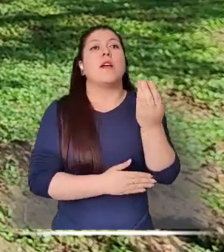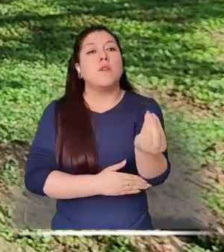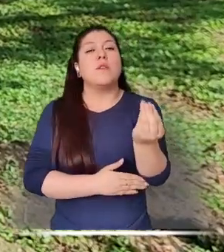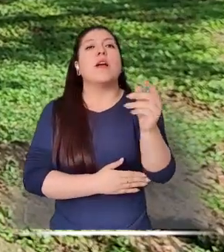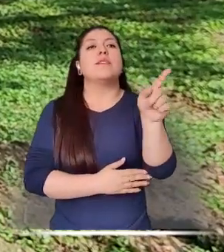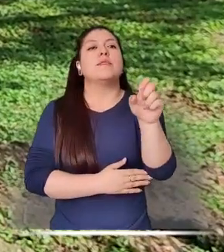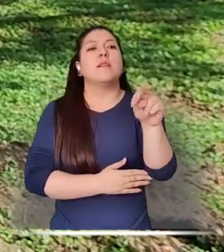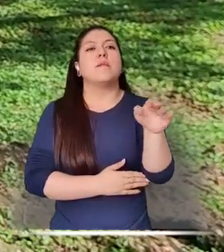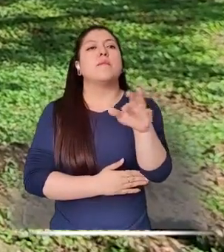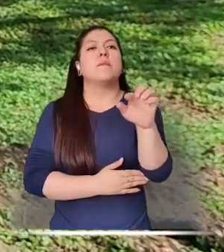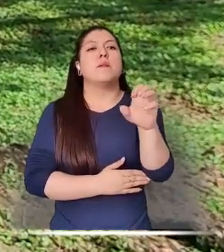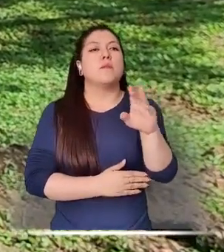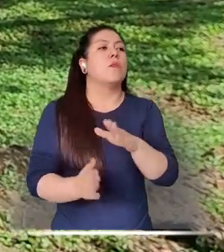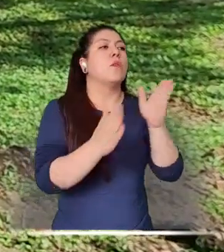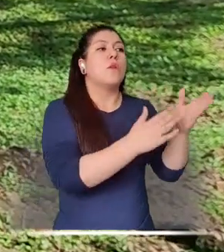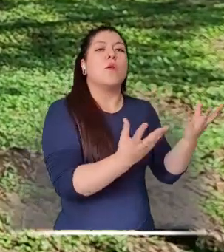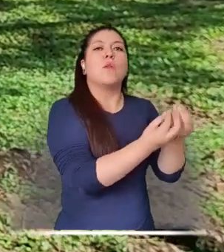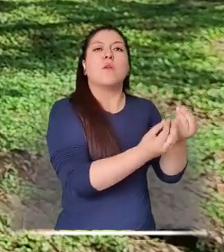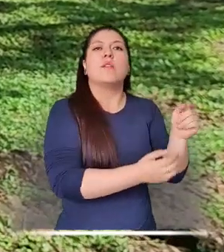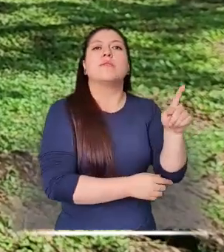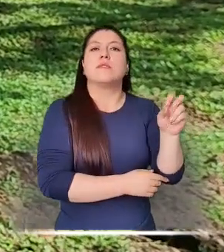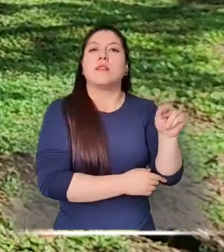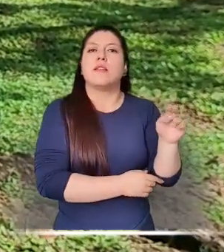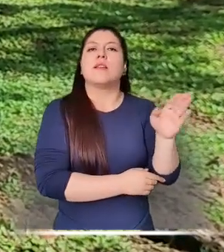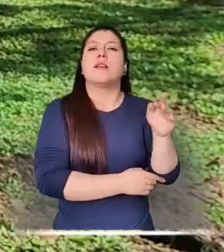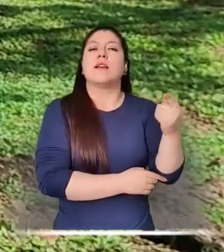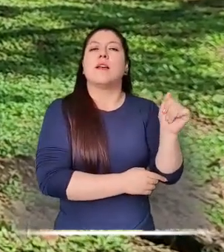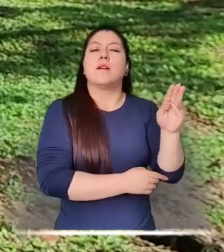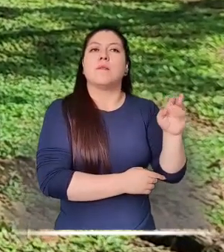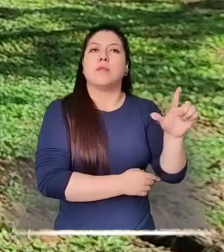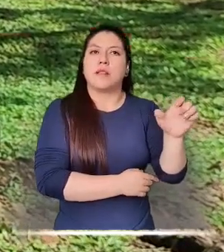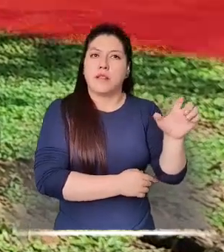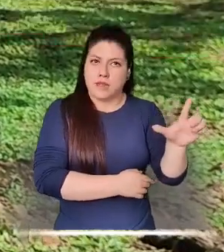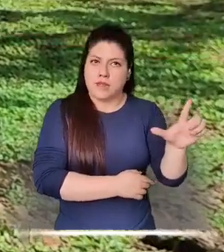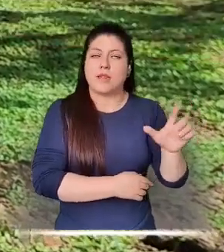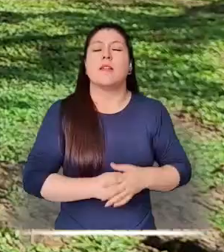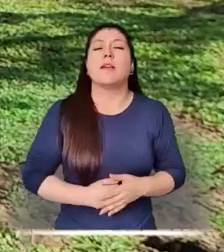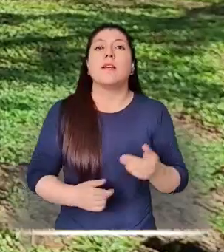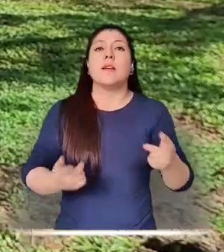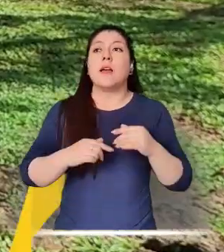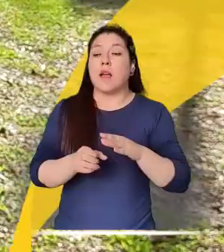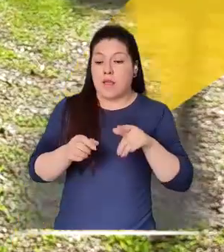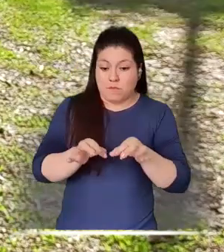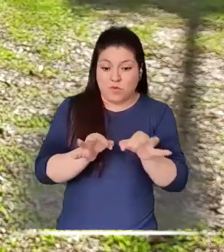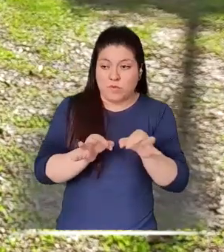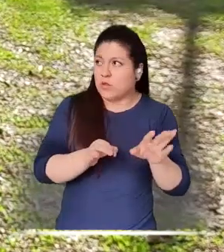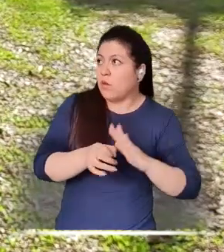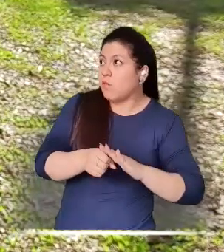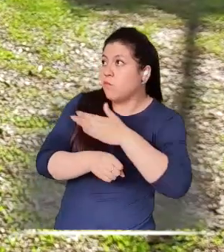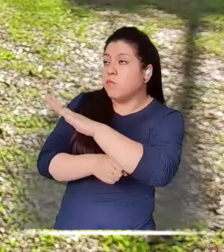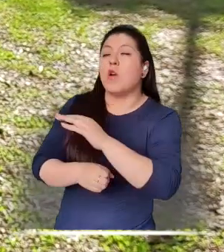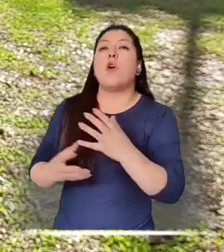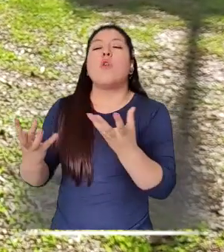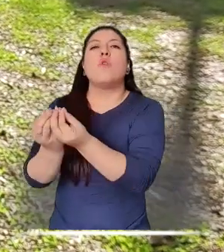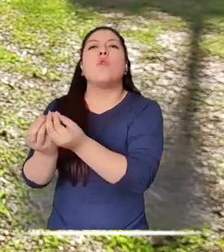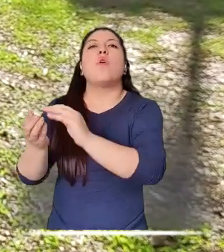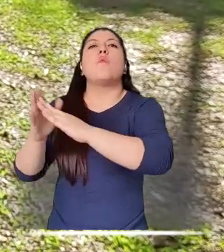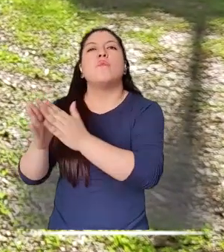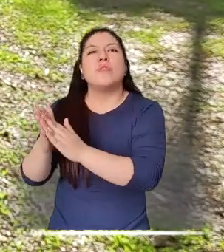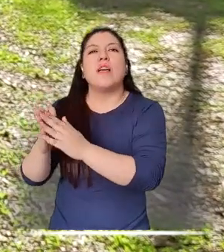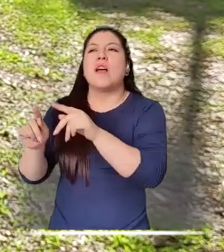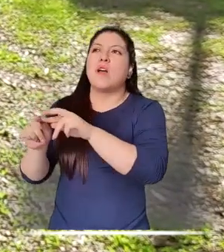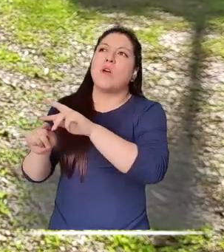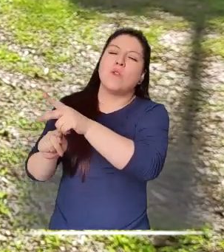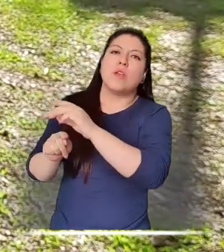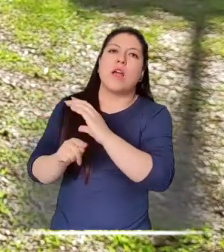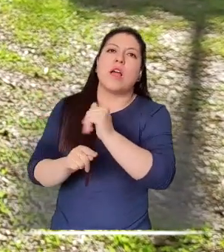ubicados 1 en la comunidad de San Pablo del Huiba y el otro en San Gabriel de Caño Colorado. Y por último, un 5º puesto ubicado